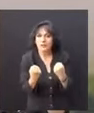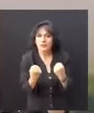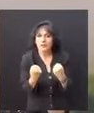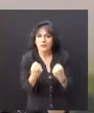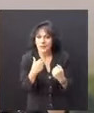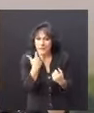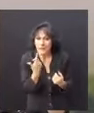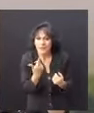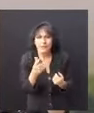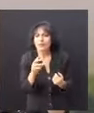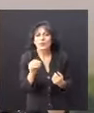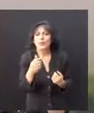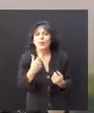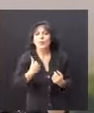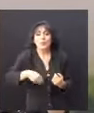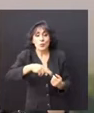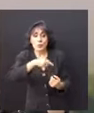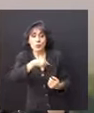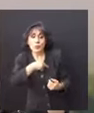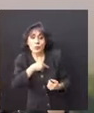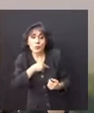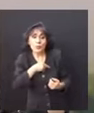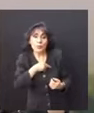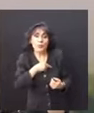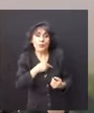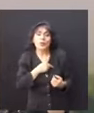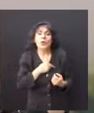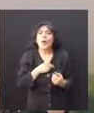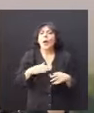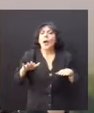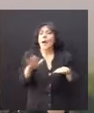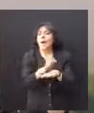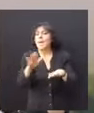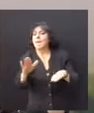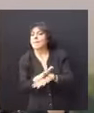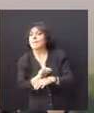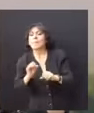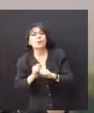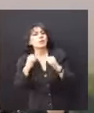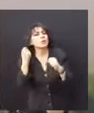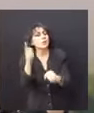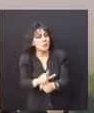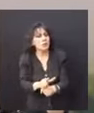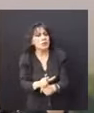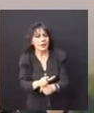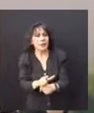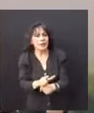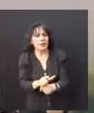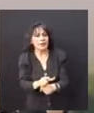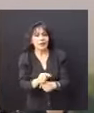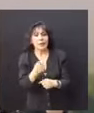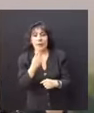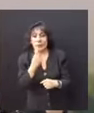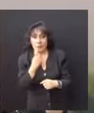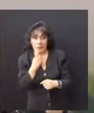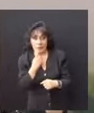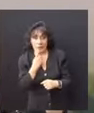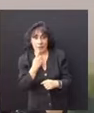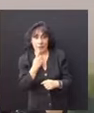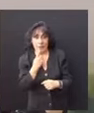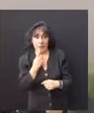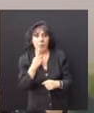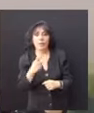que ha transformado a México. Y el presidente ha gobernado con un pensamiento que le